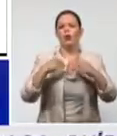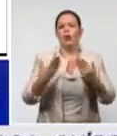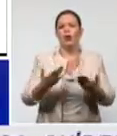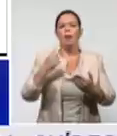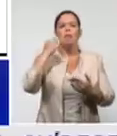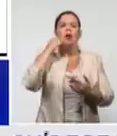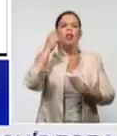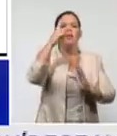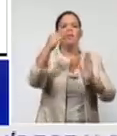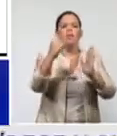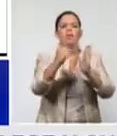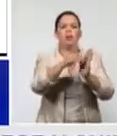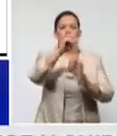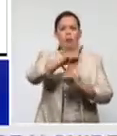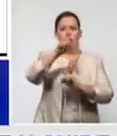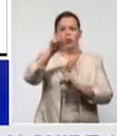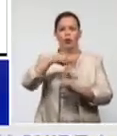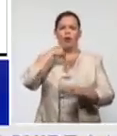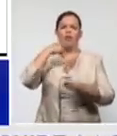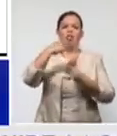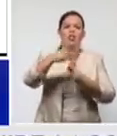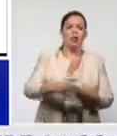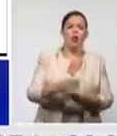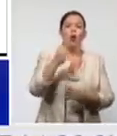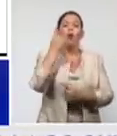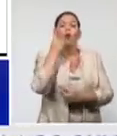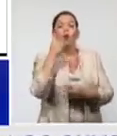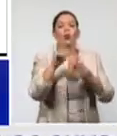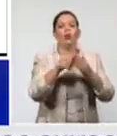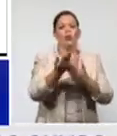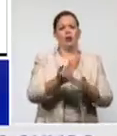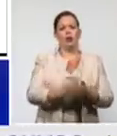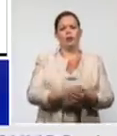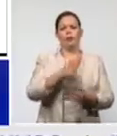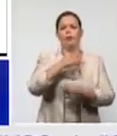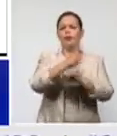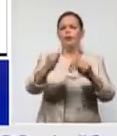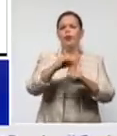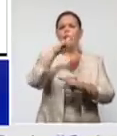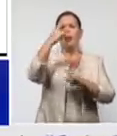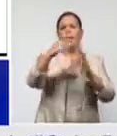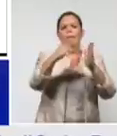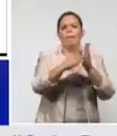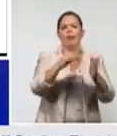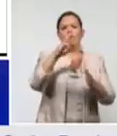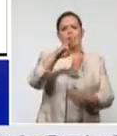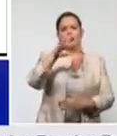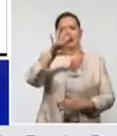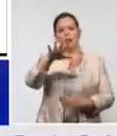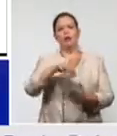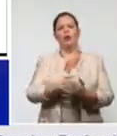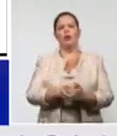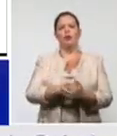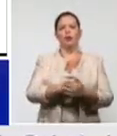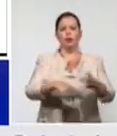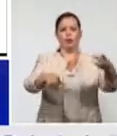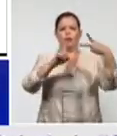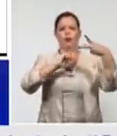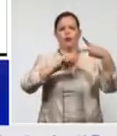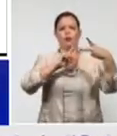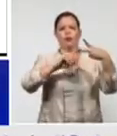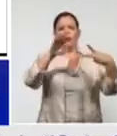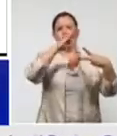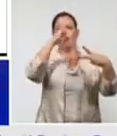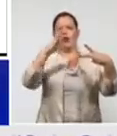casos fallecidos en el día, 1.035. Le sigue Brasil, y ahí ustedes tienen